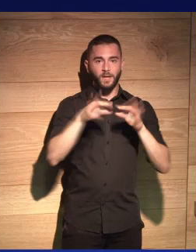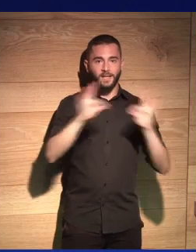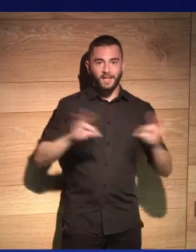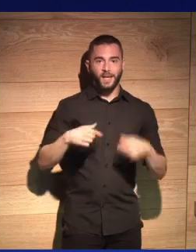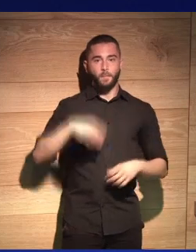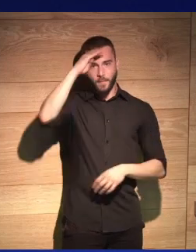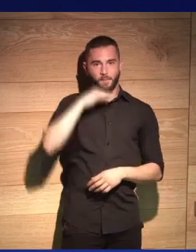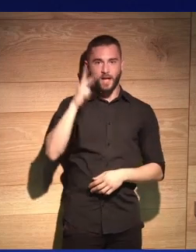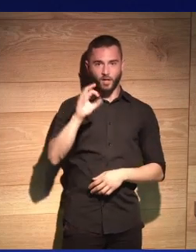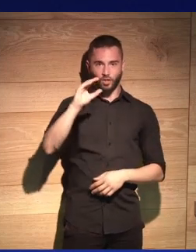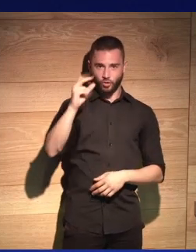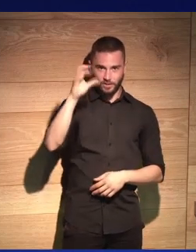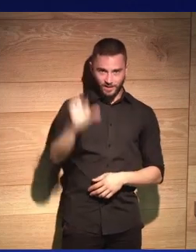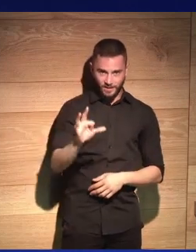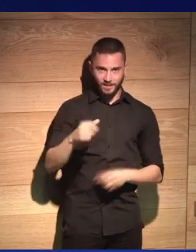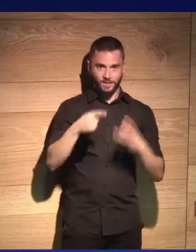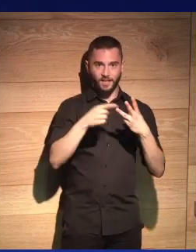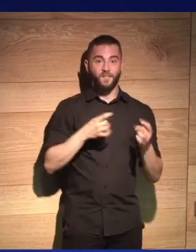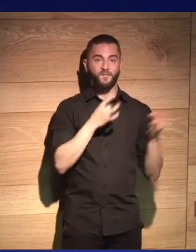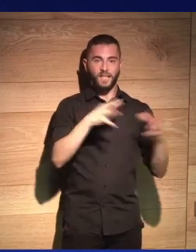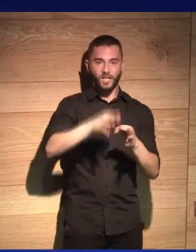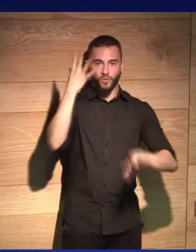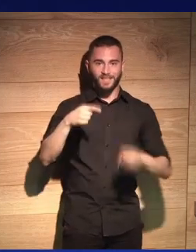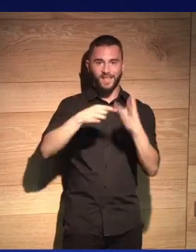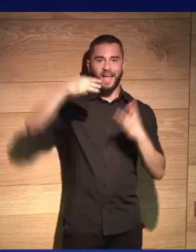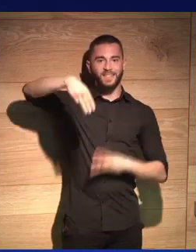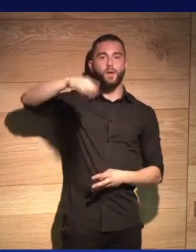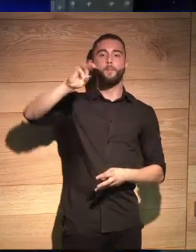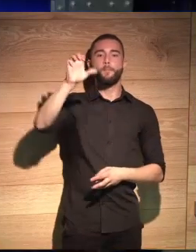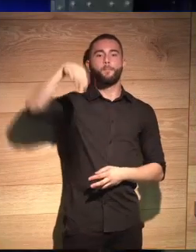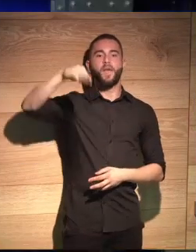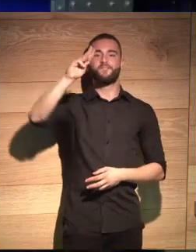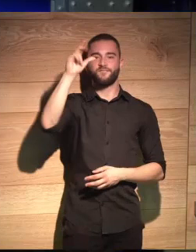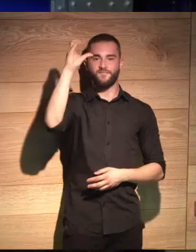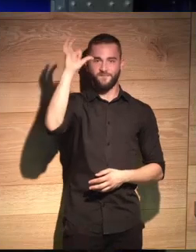Suertuda, Memphis. Gracias.